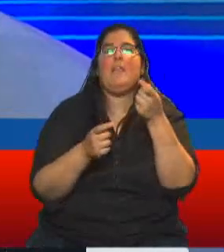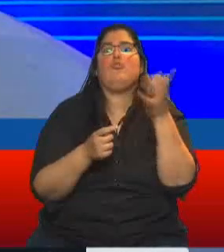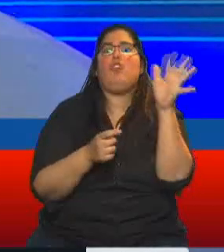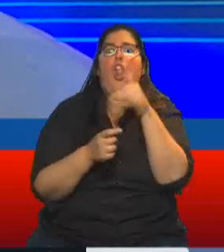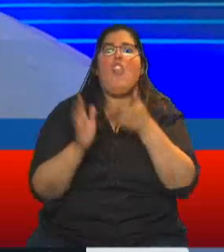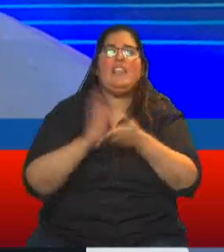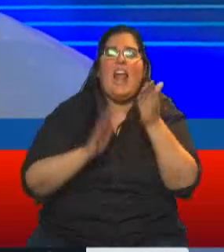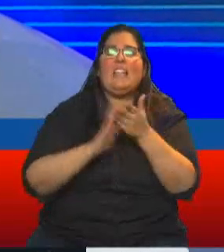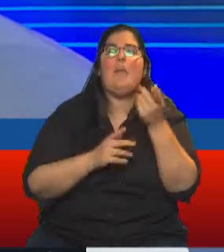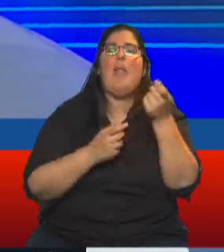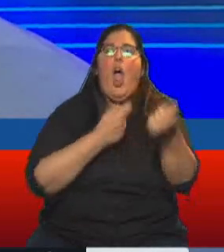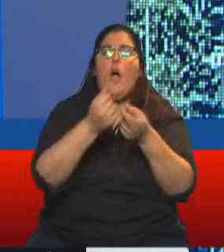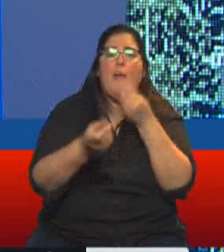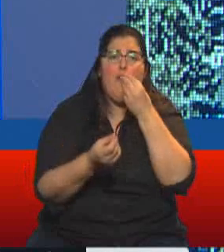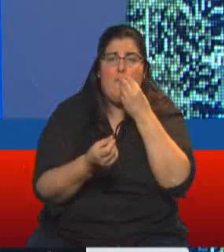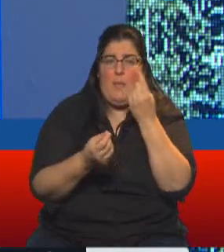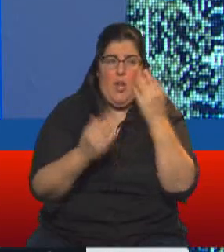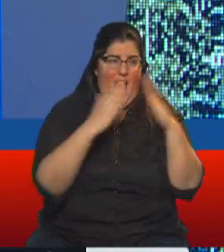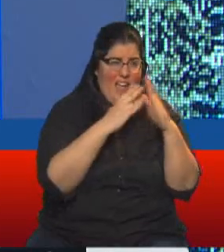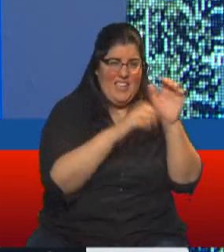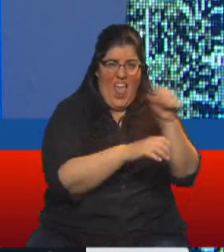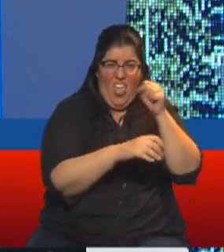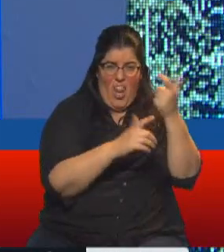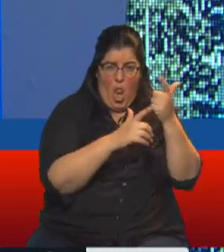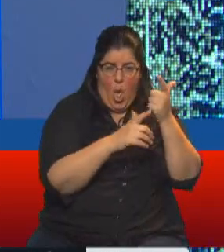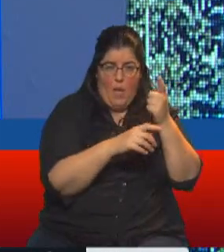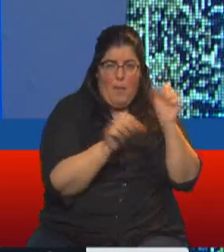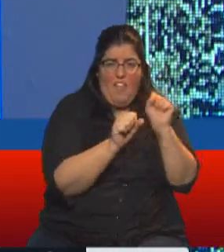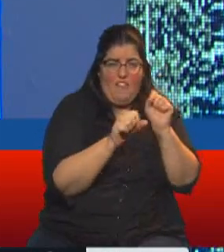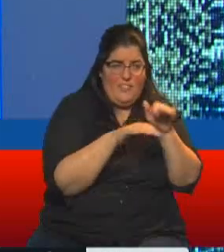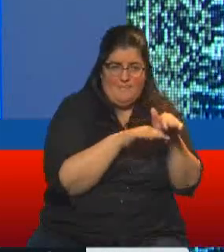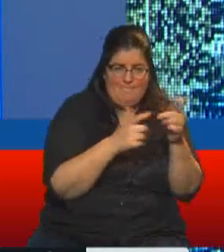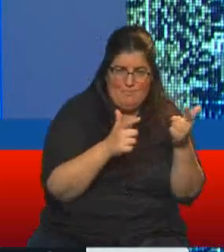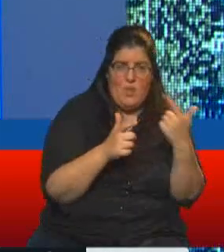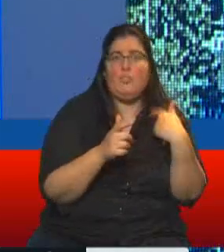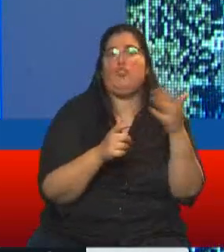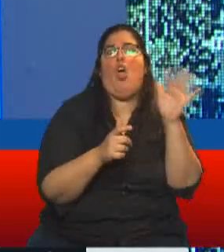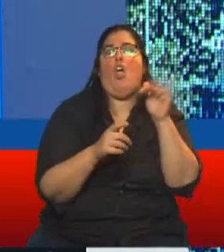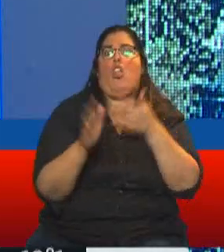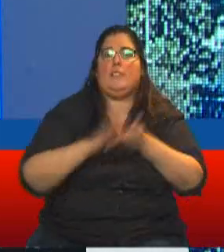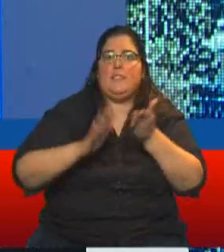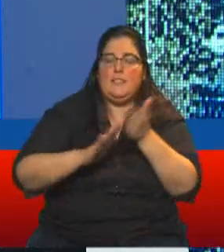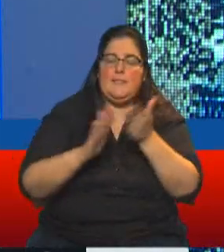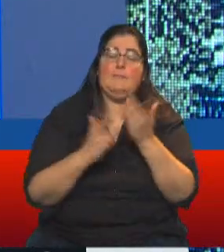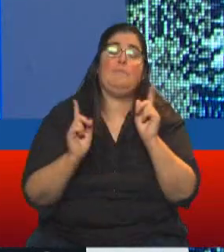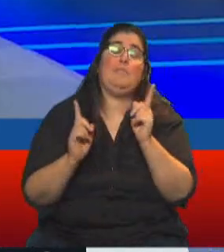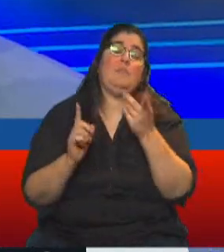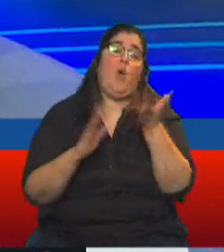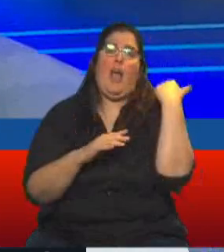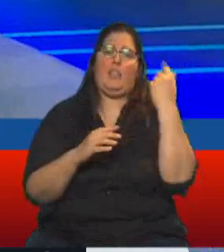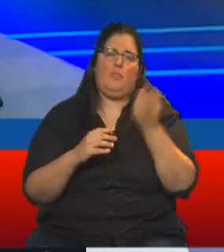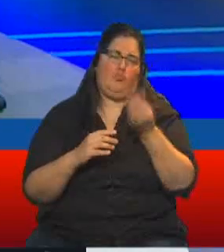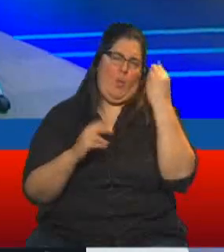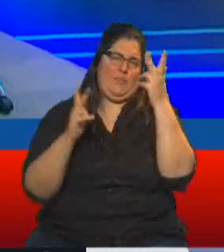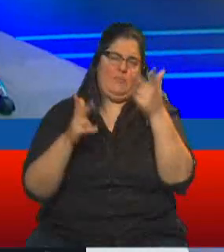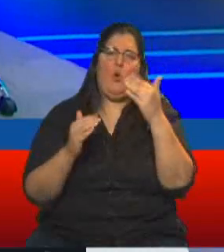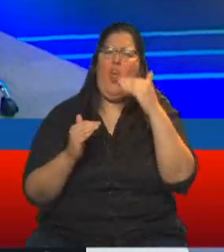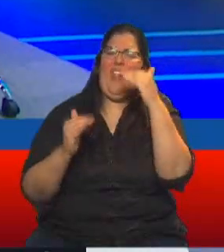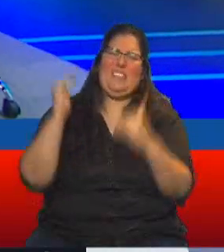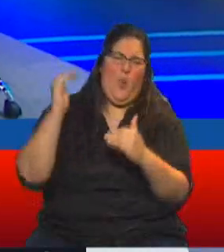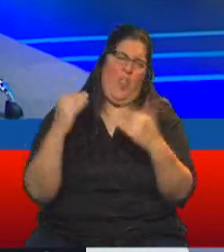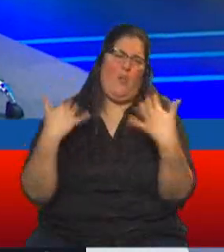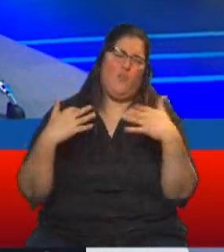dónde refrigerarlos, digamos. Entonces, por un lado, una economía de mucho crecimiento, con mucha desigualdad, como hemos dicho 100.000 veces, pero también con algunos